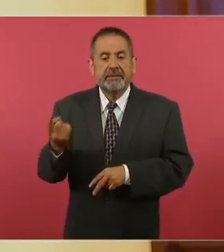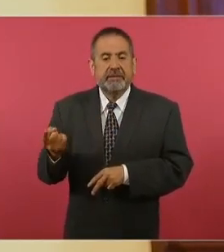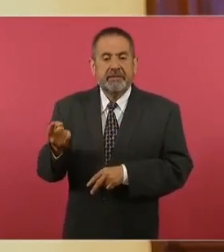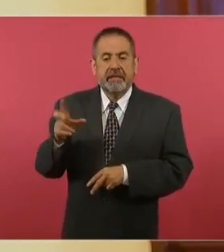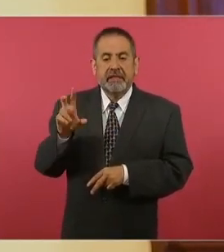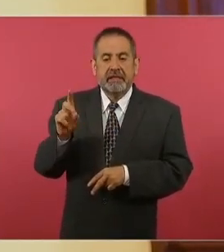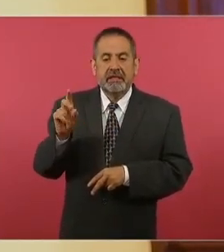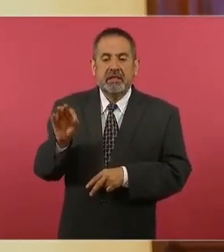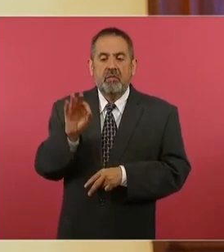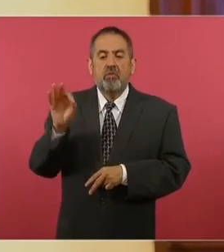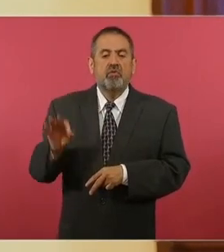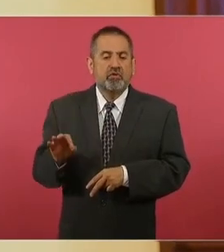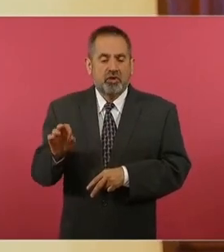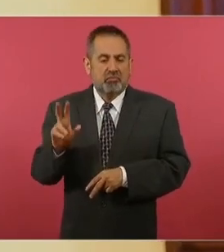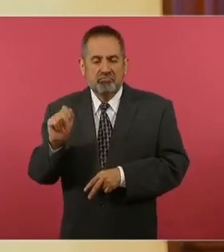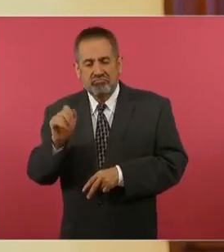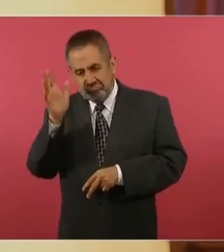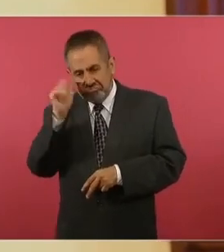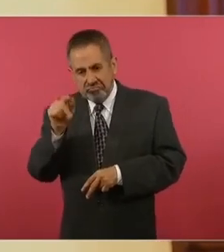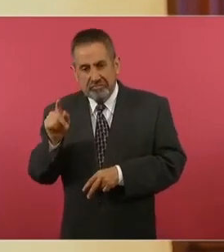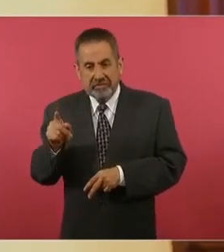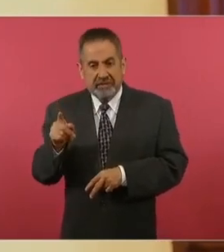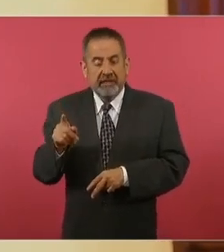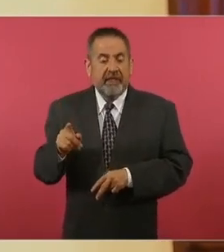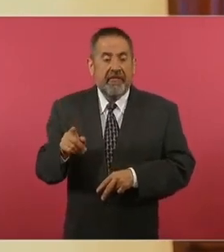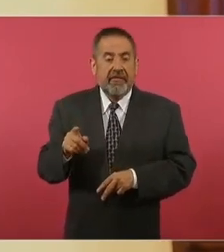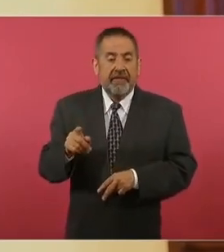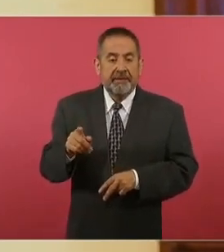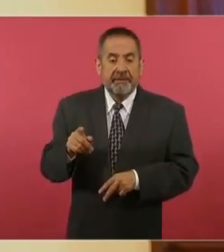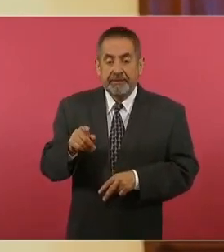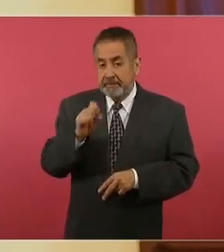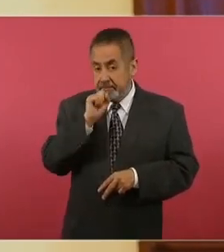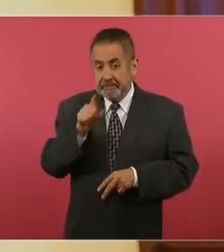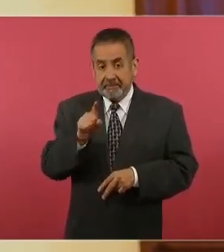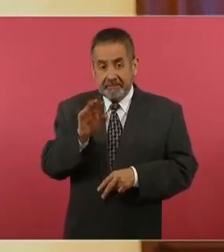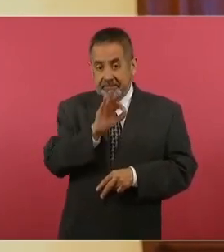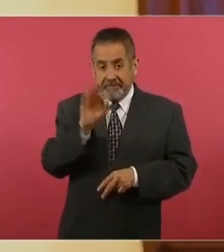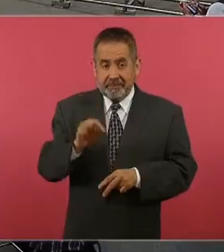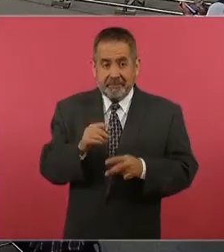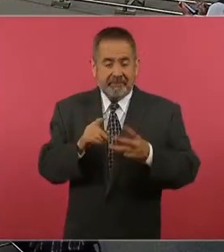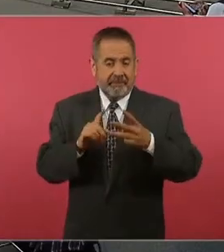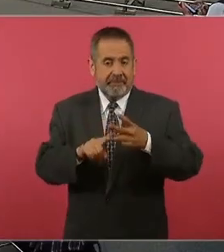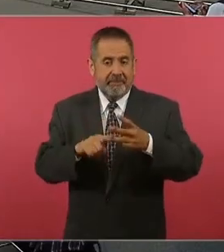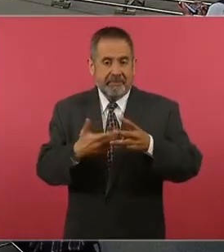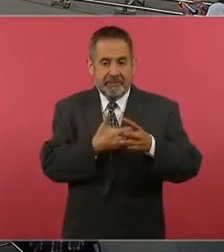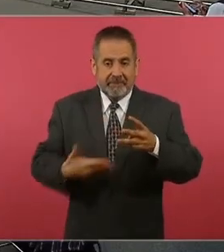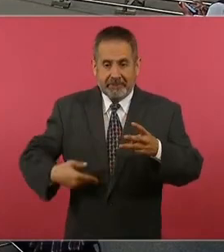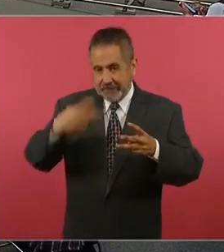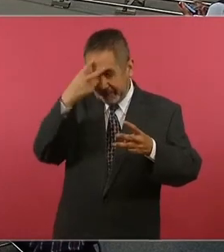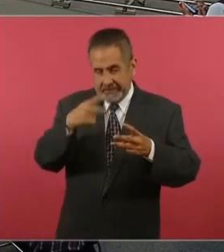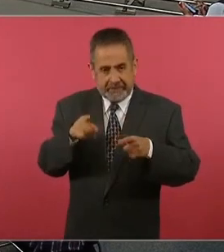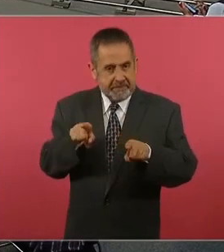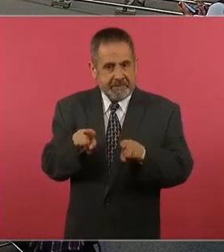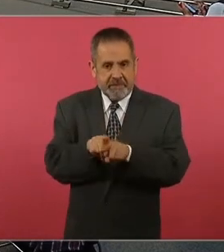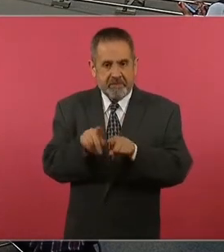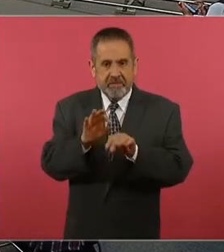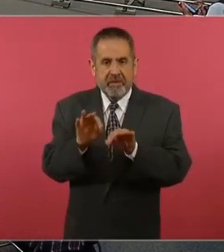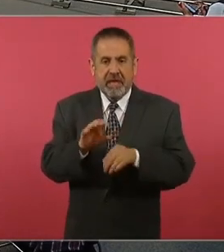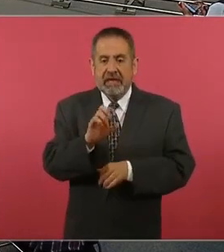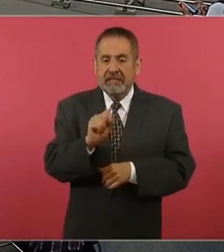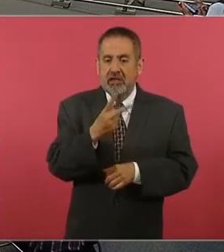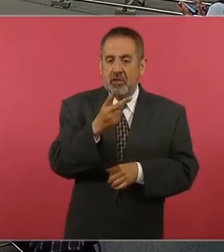favorable y un 30% de rechazo. Con el mismo porcentaje, el presidente de México, Andrés Manuel López Obrador, que tiene